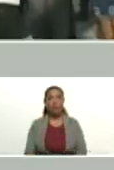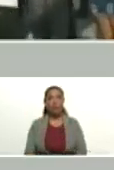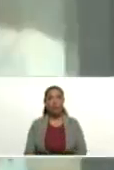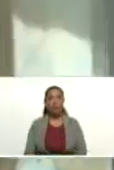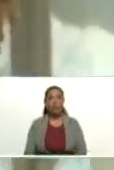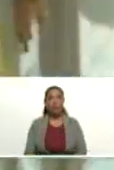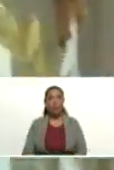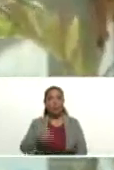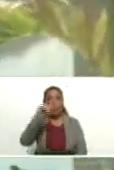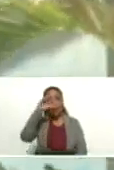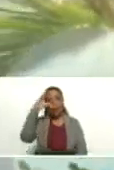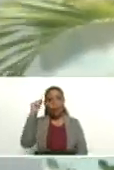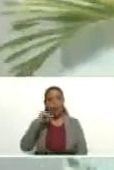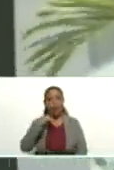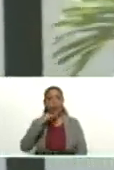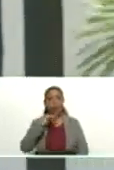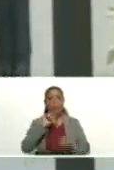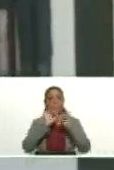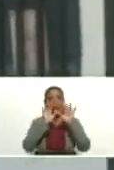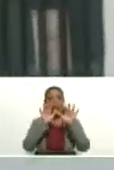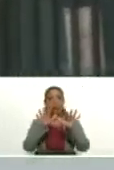Que Dios colme con sus bendiciones